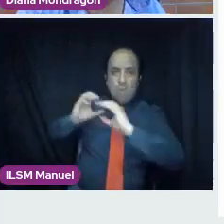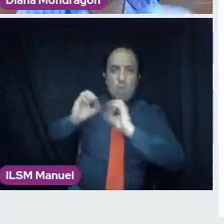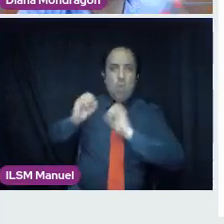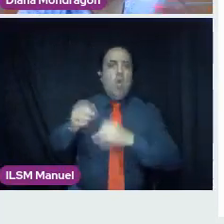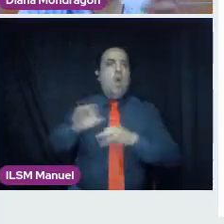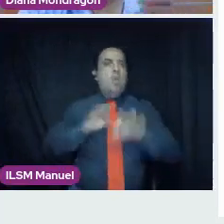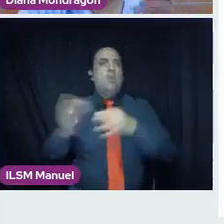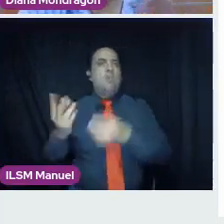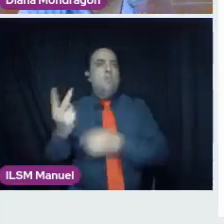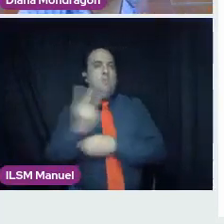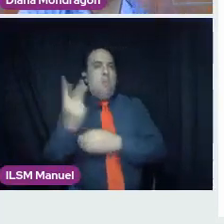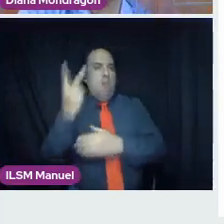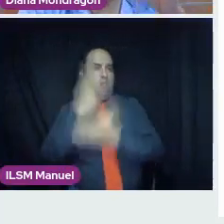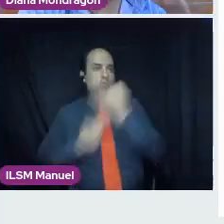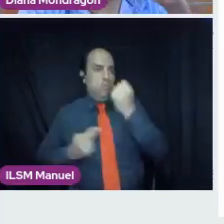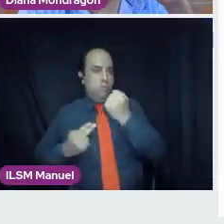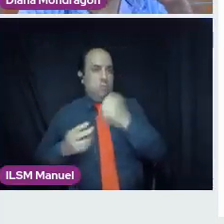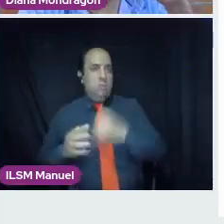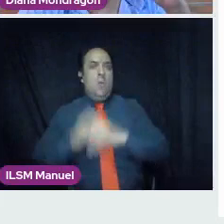hay espacios.